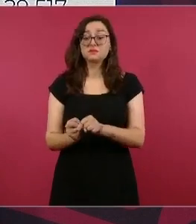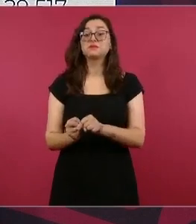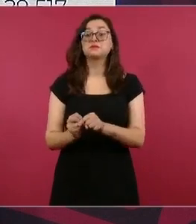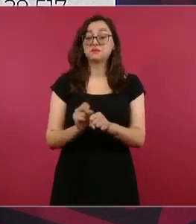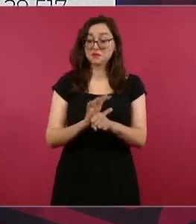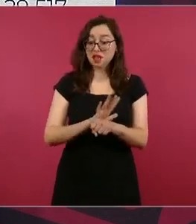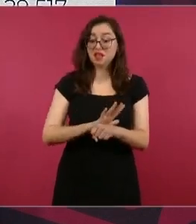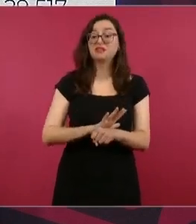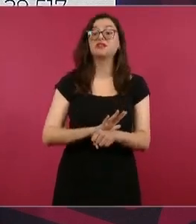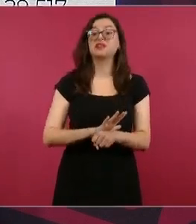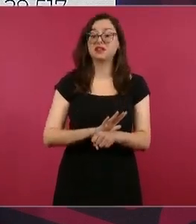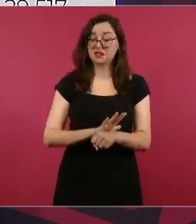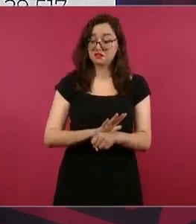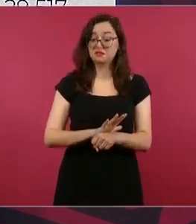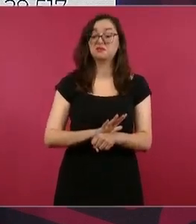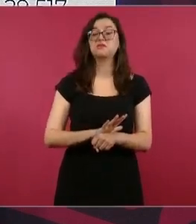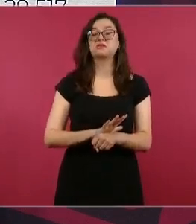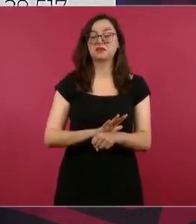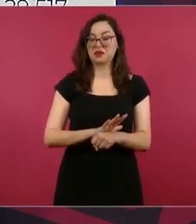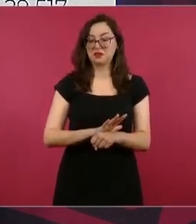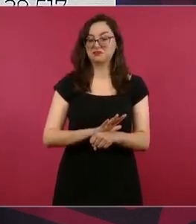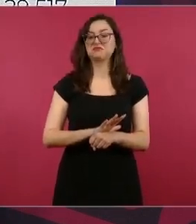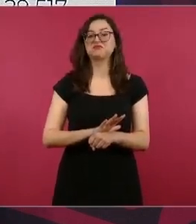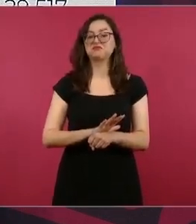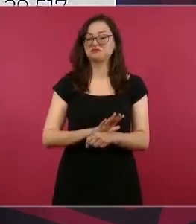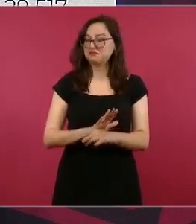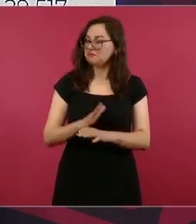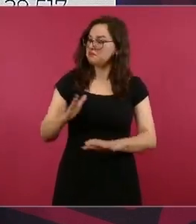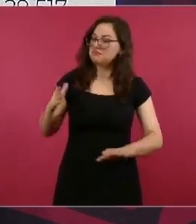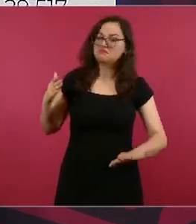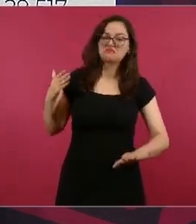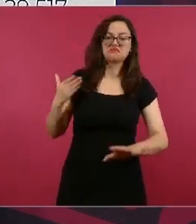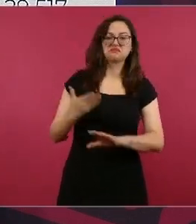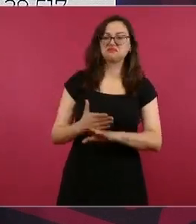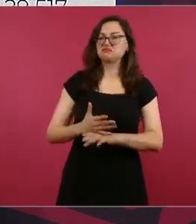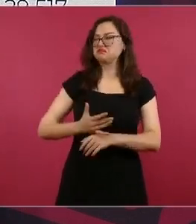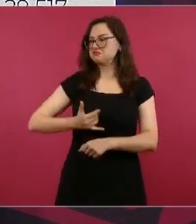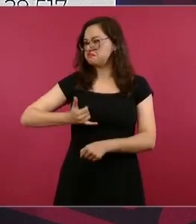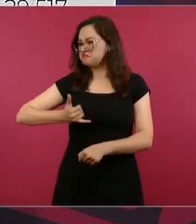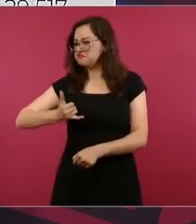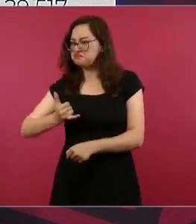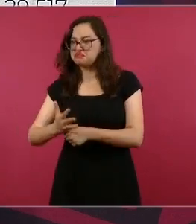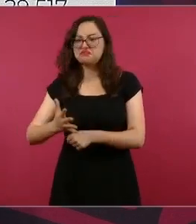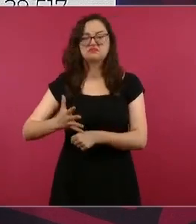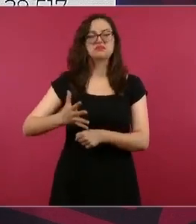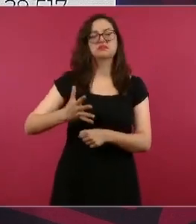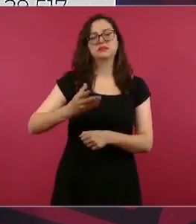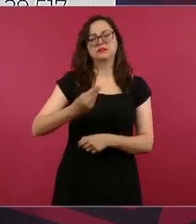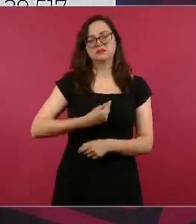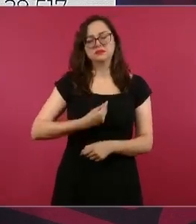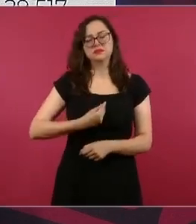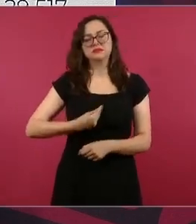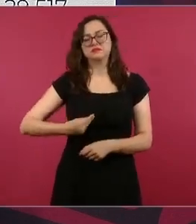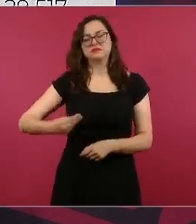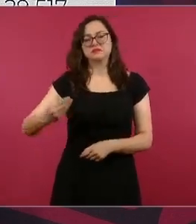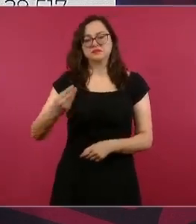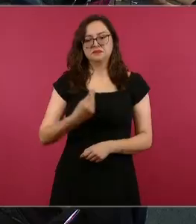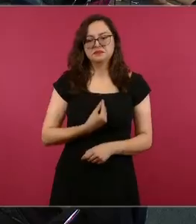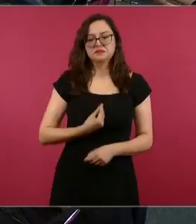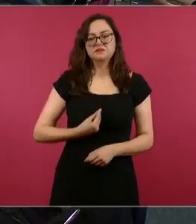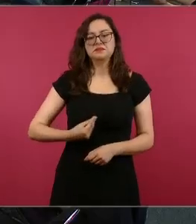con todos los obstáculos de los corruptos